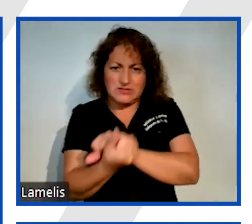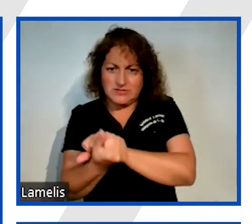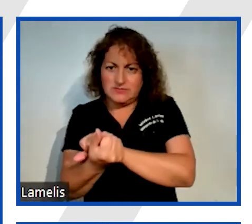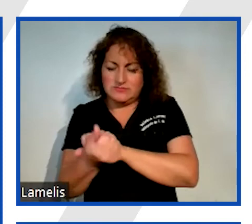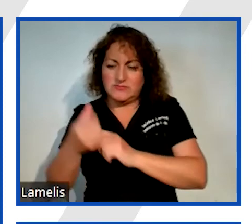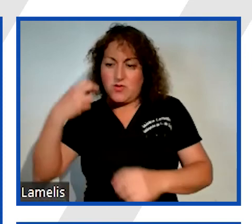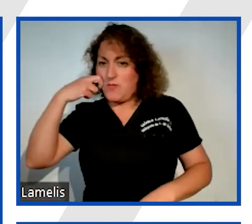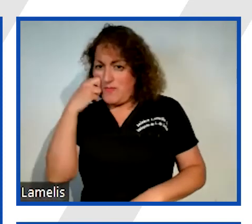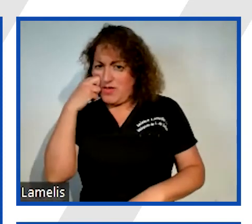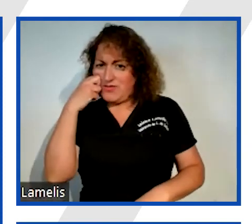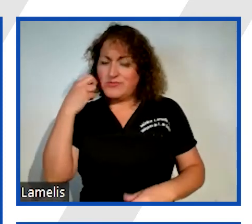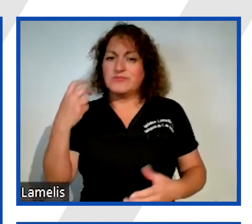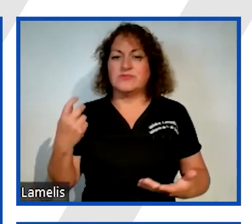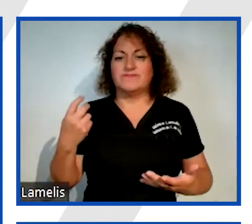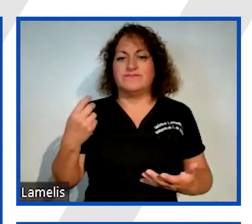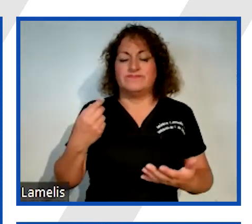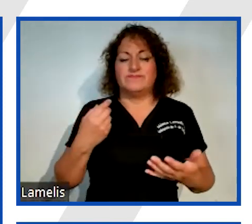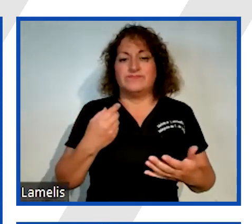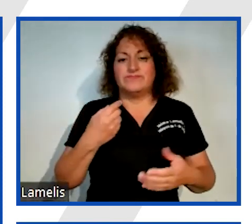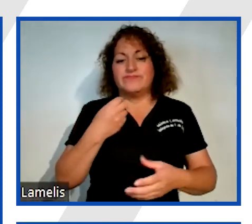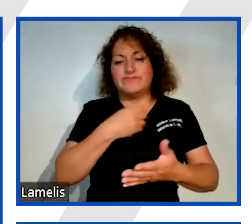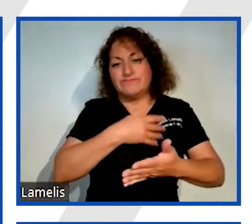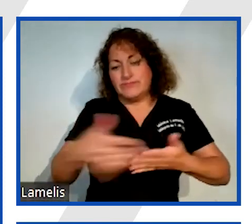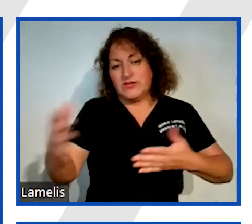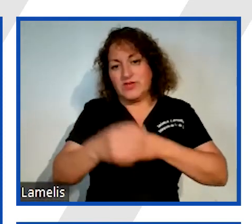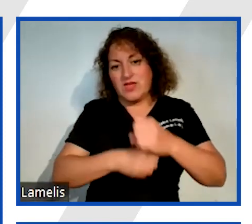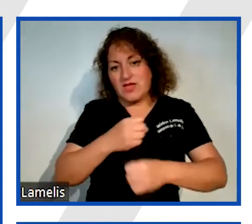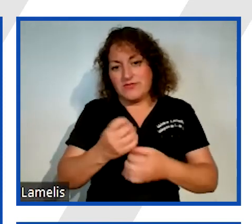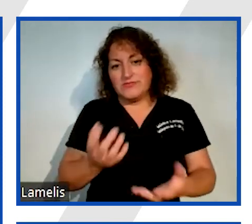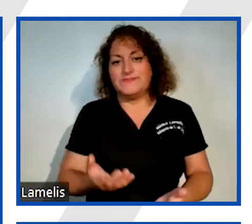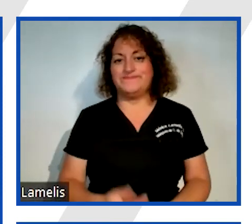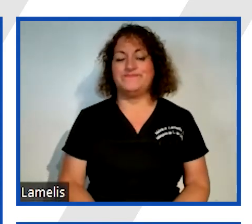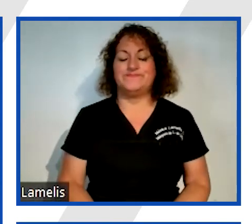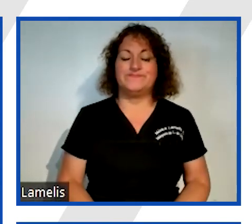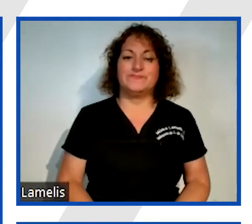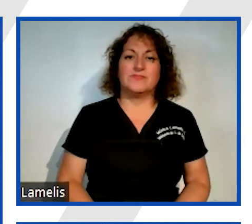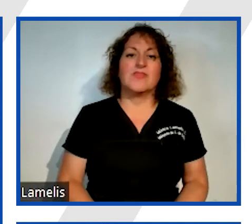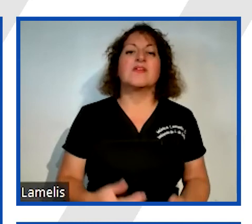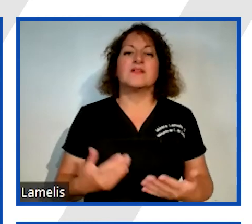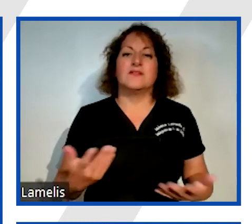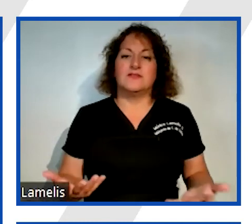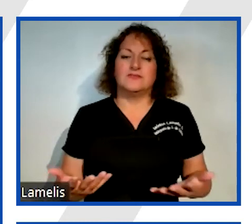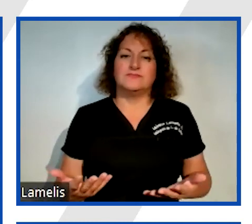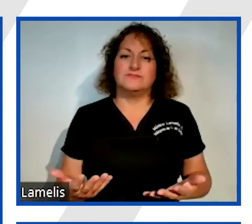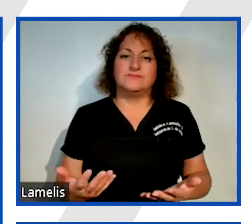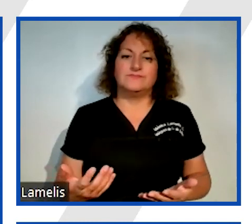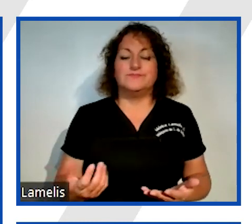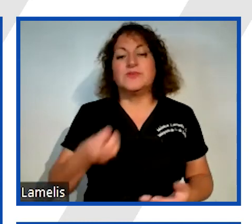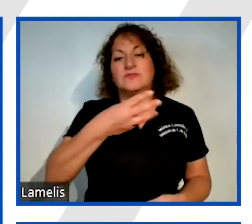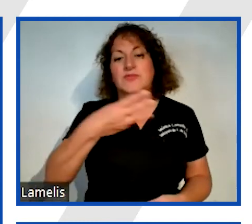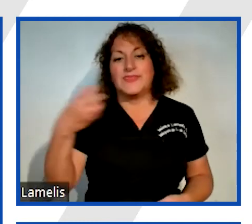millones de años no no es tan directo pero si se dan cuenta que les decía yo nosotros tenemos 315 mil